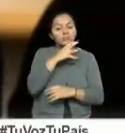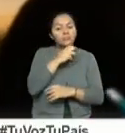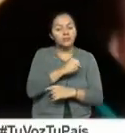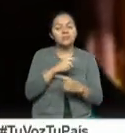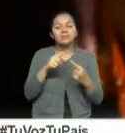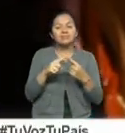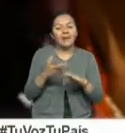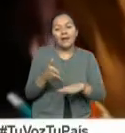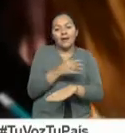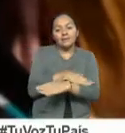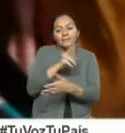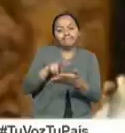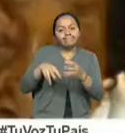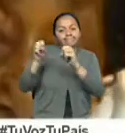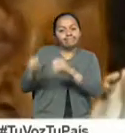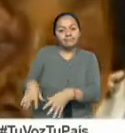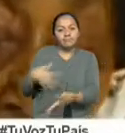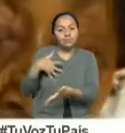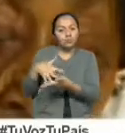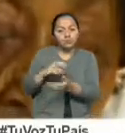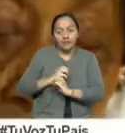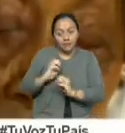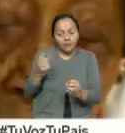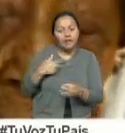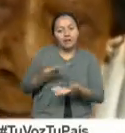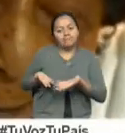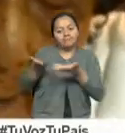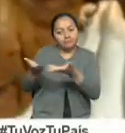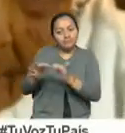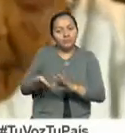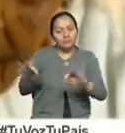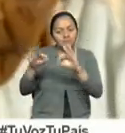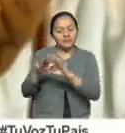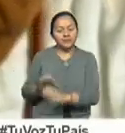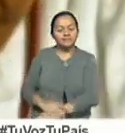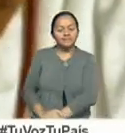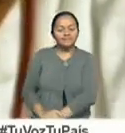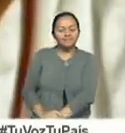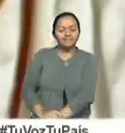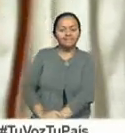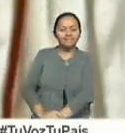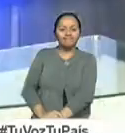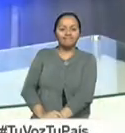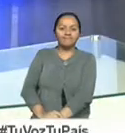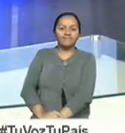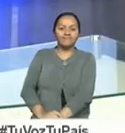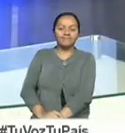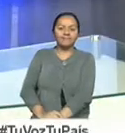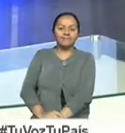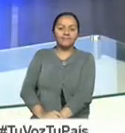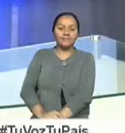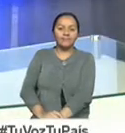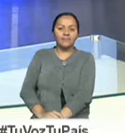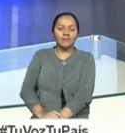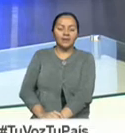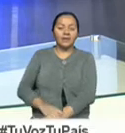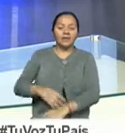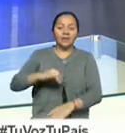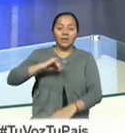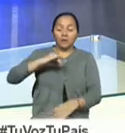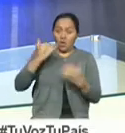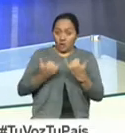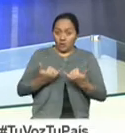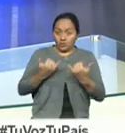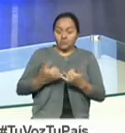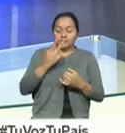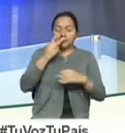que no han podido iniciar o completar sus estudios. Carolina Díaz, Noticiero Ciudadano. Este jueves 14 de